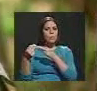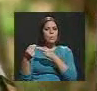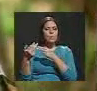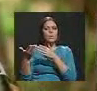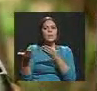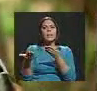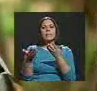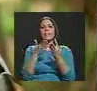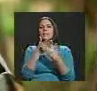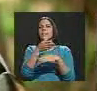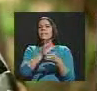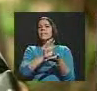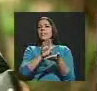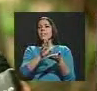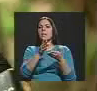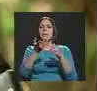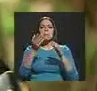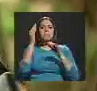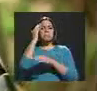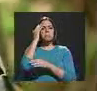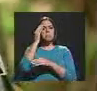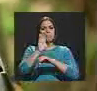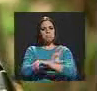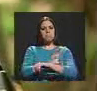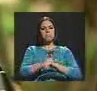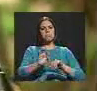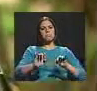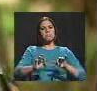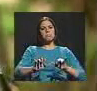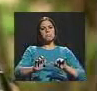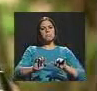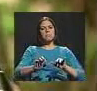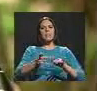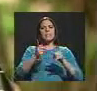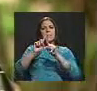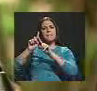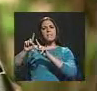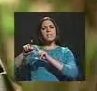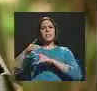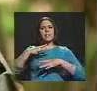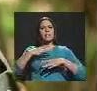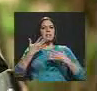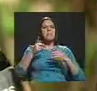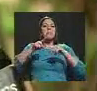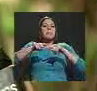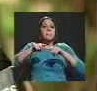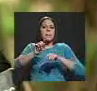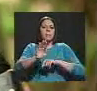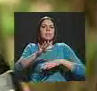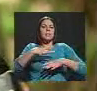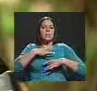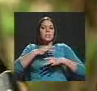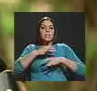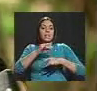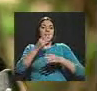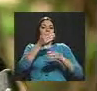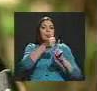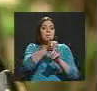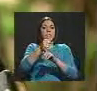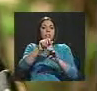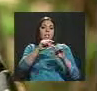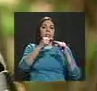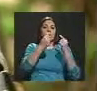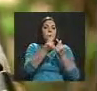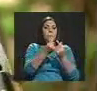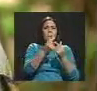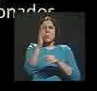a través del manejo de una computadora según sean los intereses de cada grupo que nunca va a ser mayor